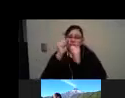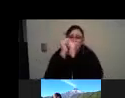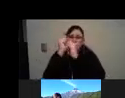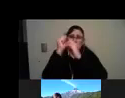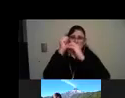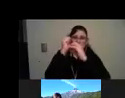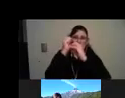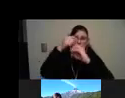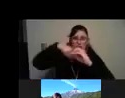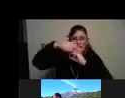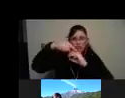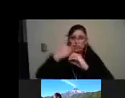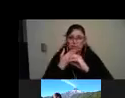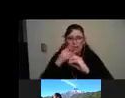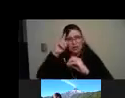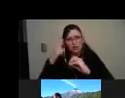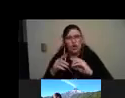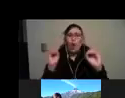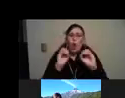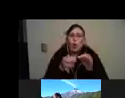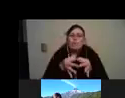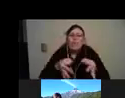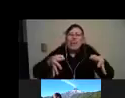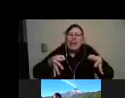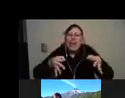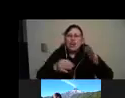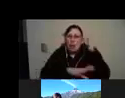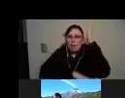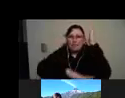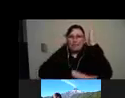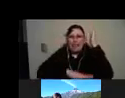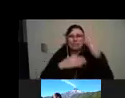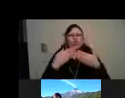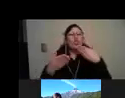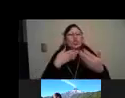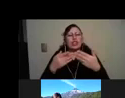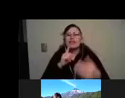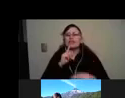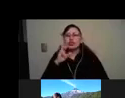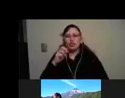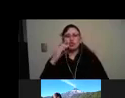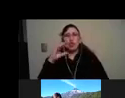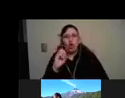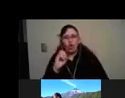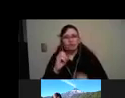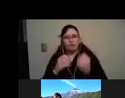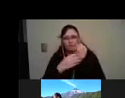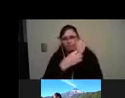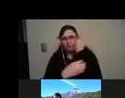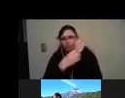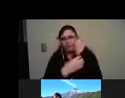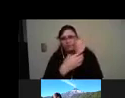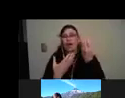nivel de ganglio basal a nivel de tronco encefálico, ¿ya? Entonces, cualquier región del cerebro se puede